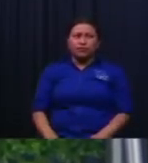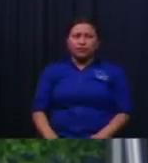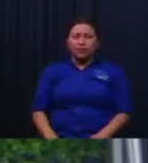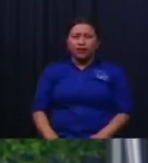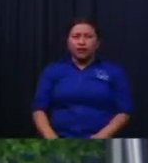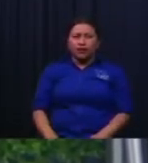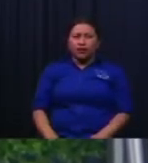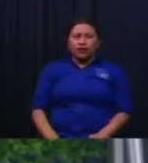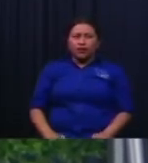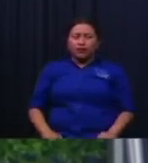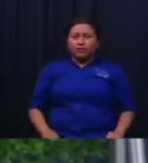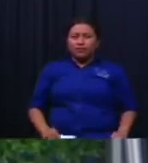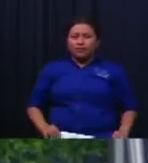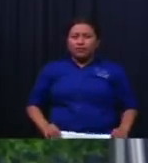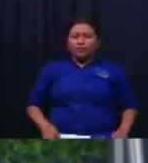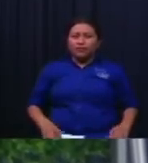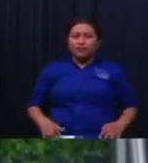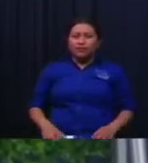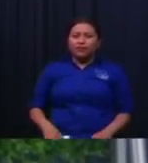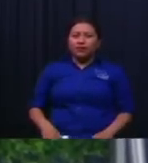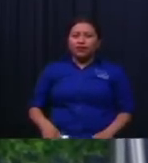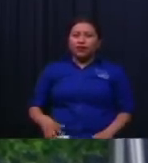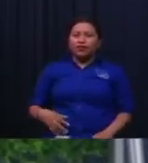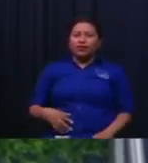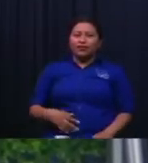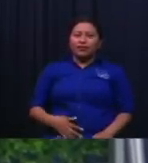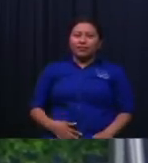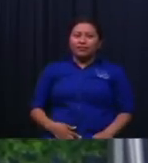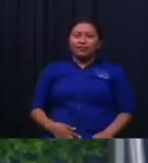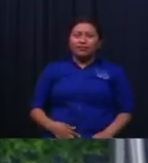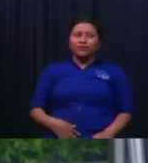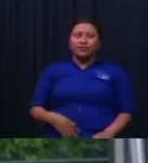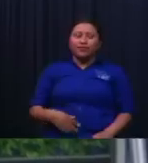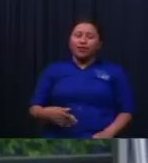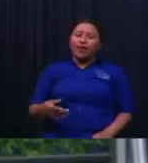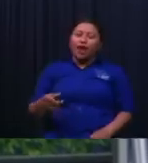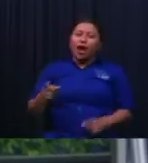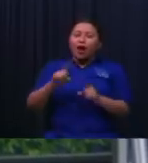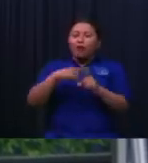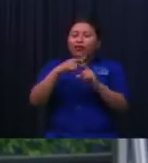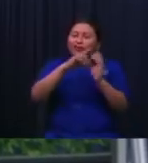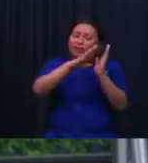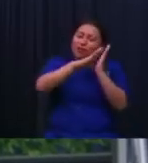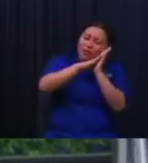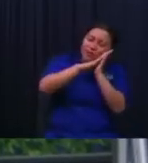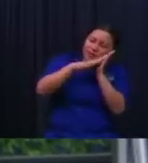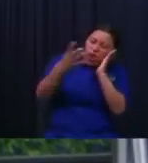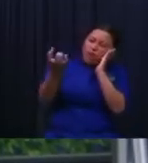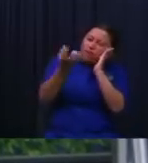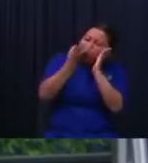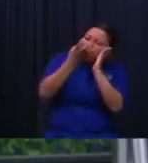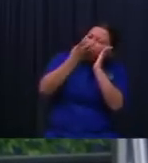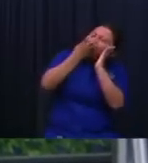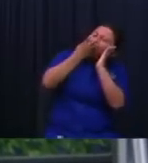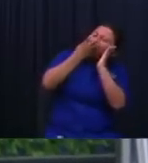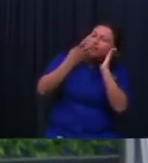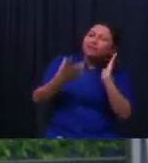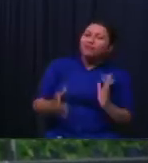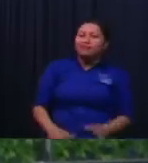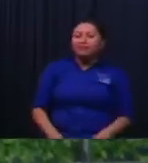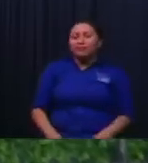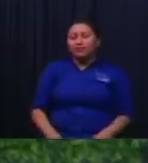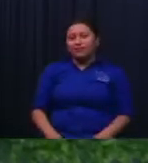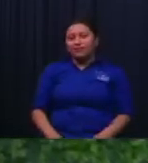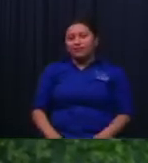Hasta dormido se duerme así. Se despierta y está así. Reíte, le dicen. Y está así. Qué feo,